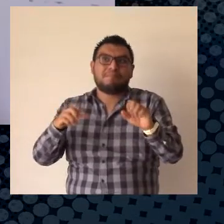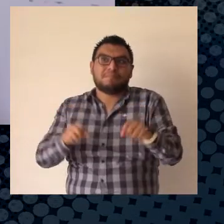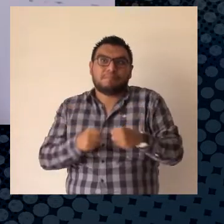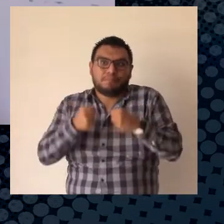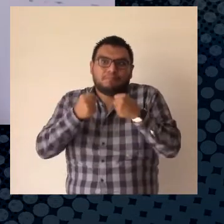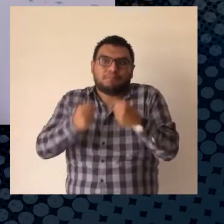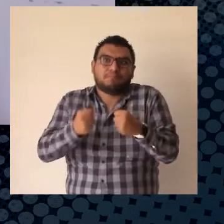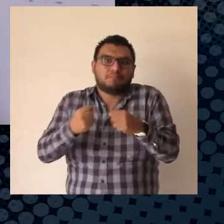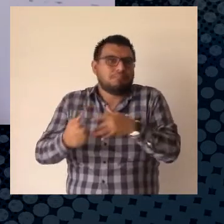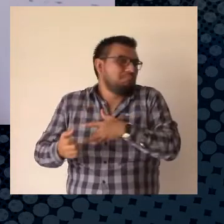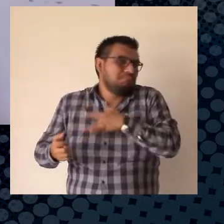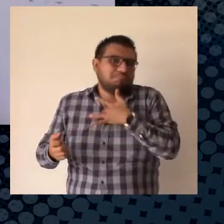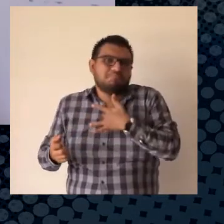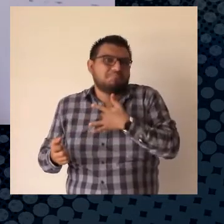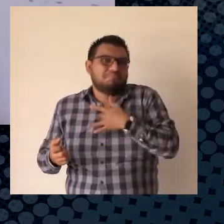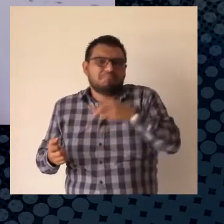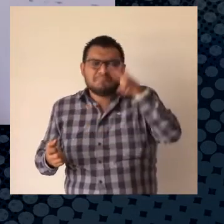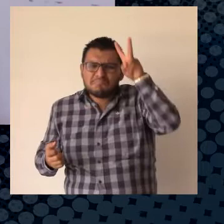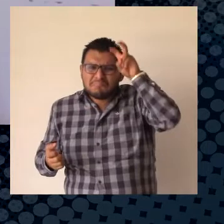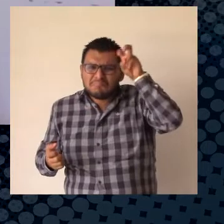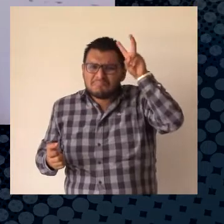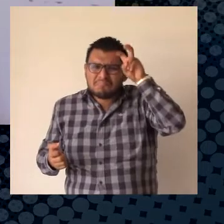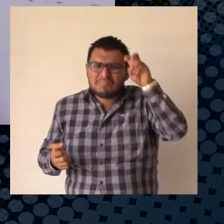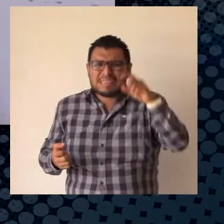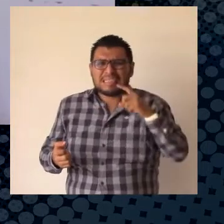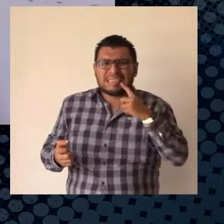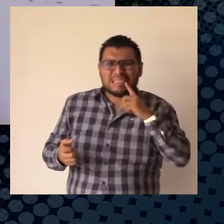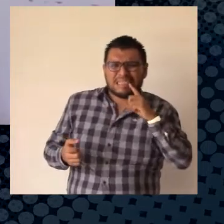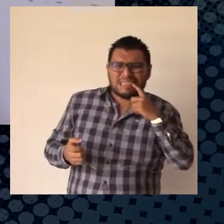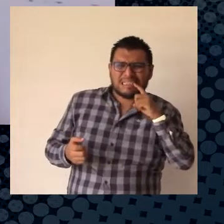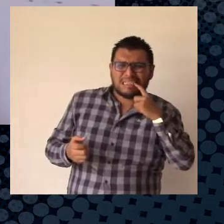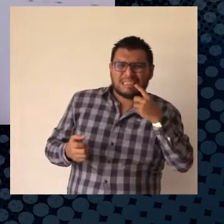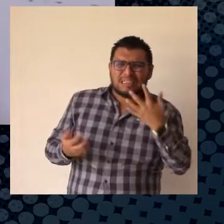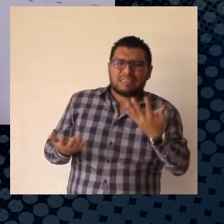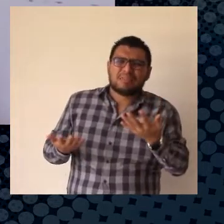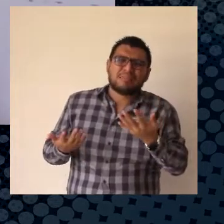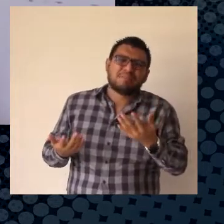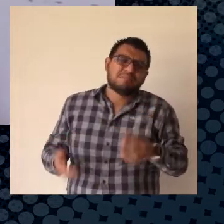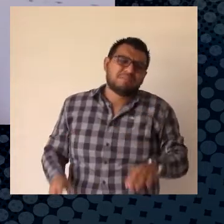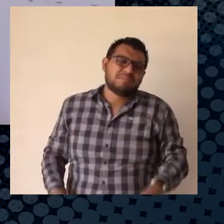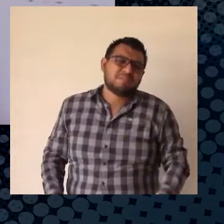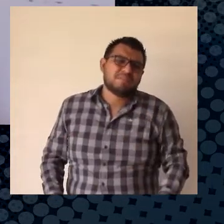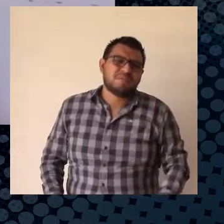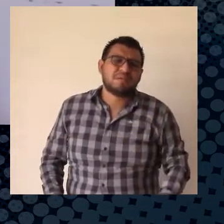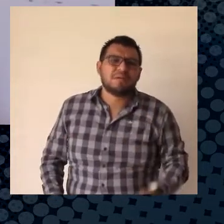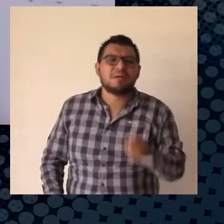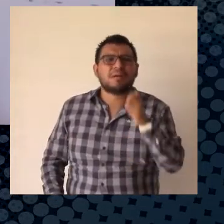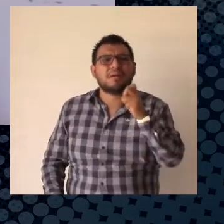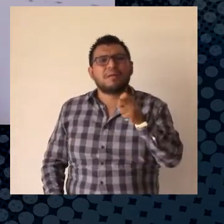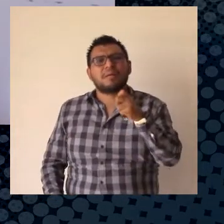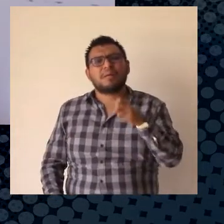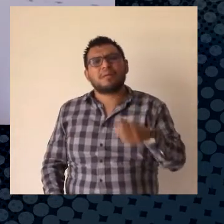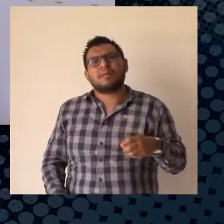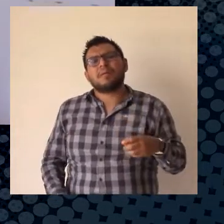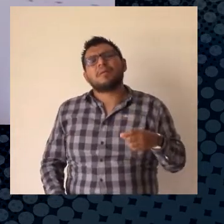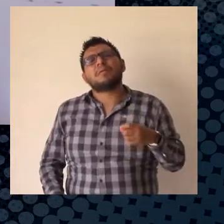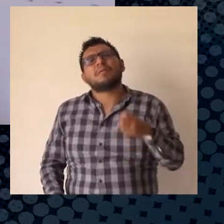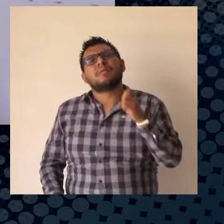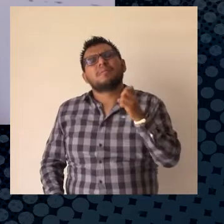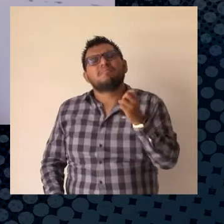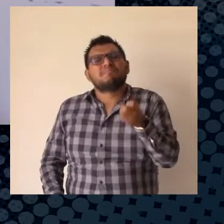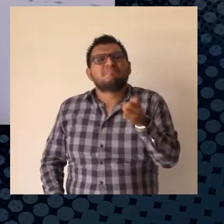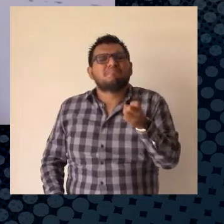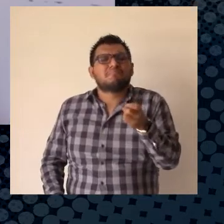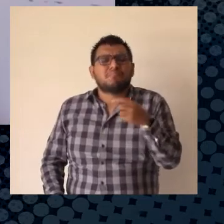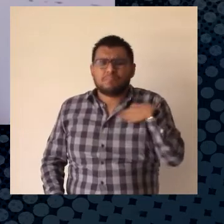inseguridad, por la envidia, por los celos, por la frustración. Entonces, ¿qué es